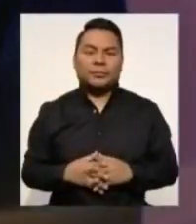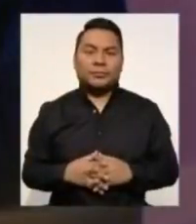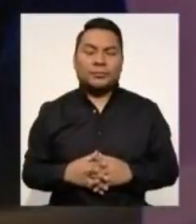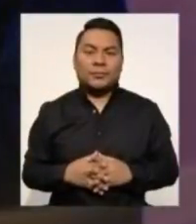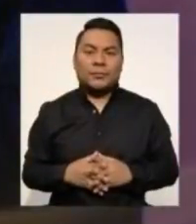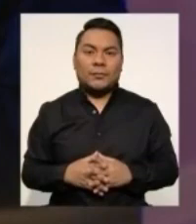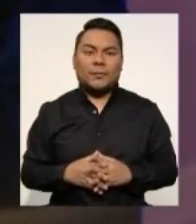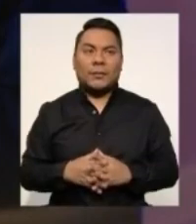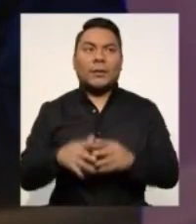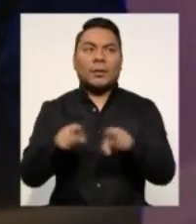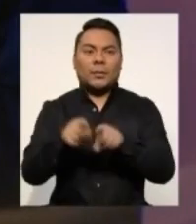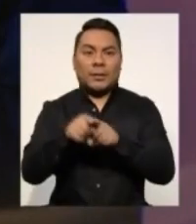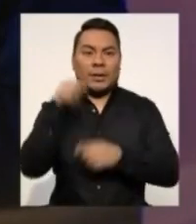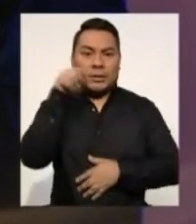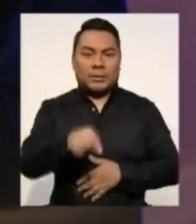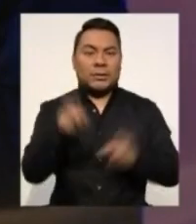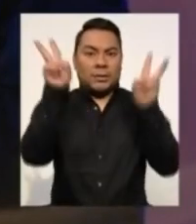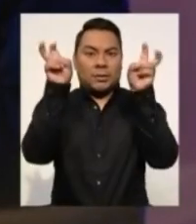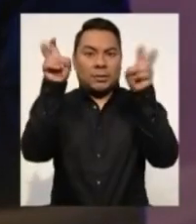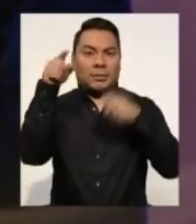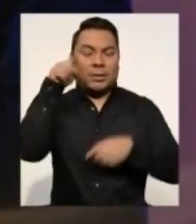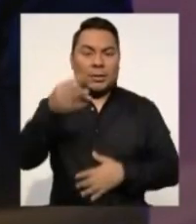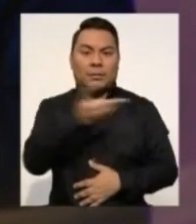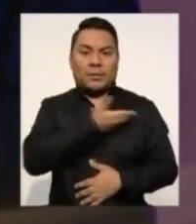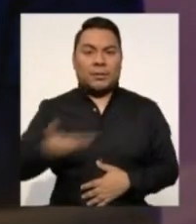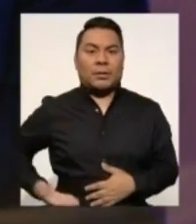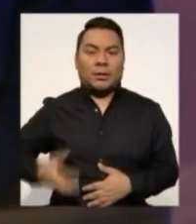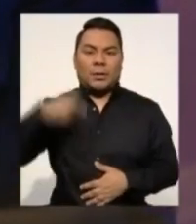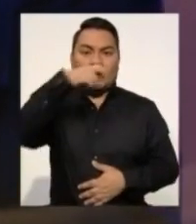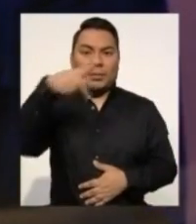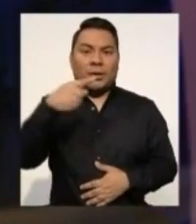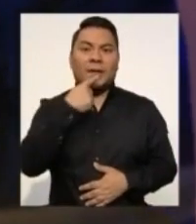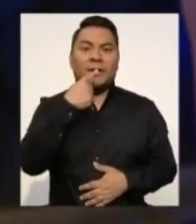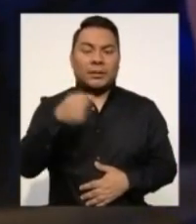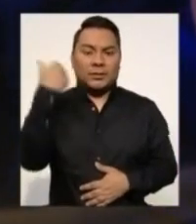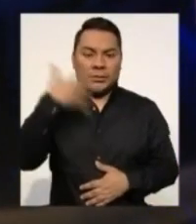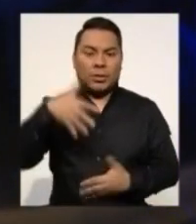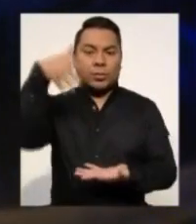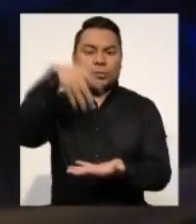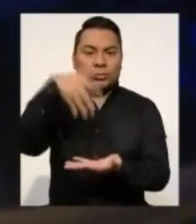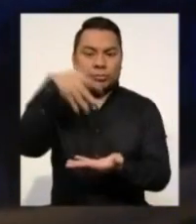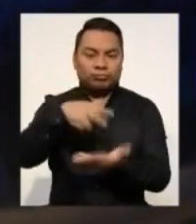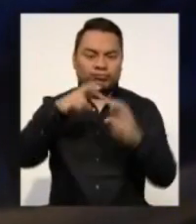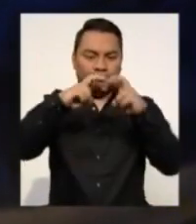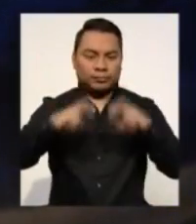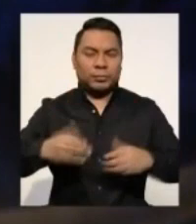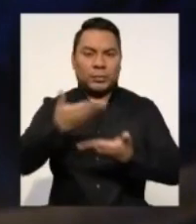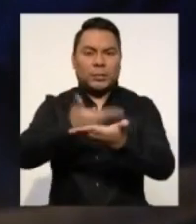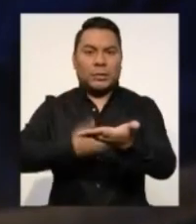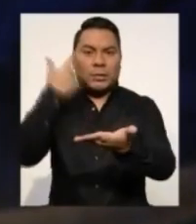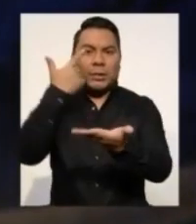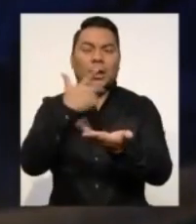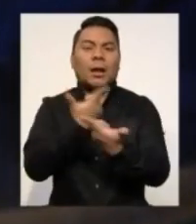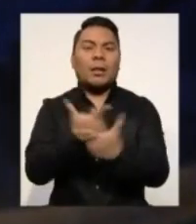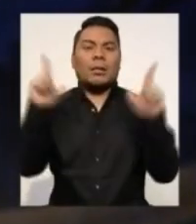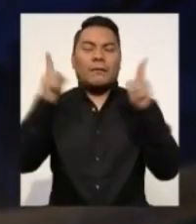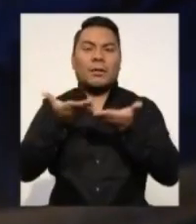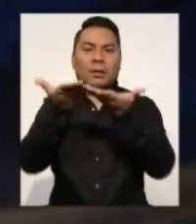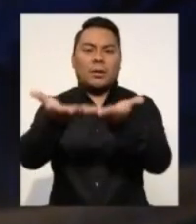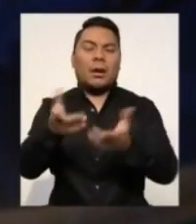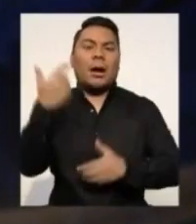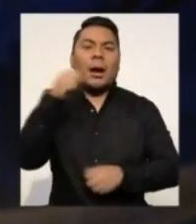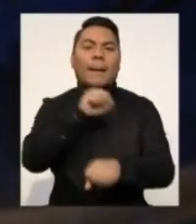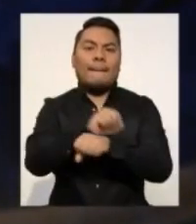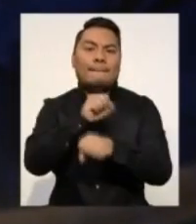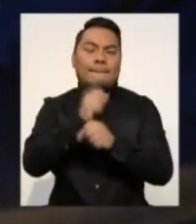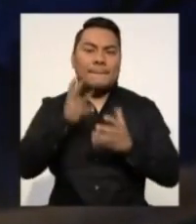Bien, y también sobre este tema, el presidente Pedro Pablo Kuczynski señaló que se estudia una ley que permita otorgar libertad a los presos que sean